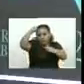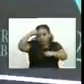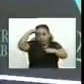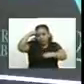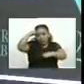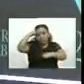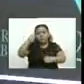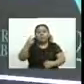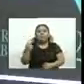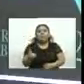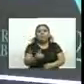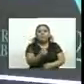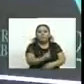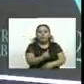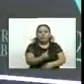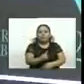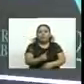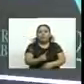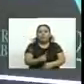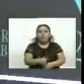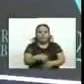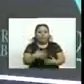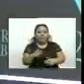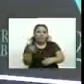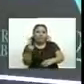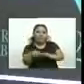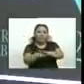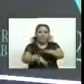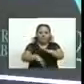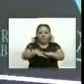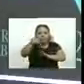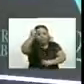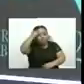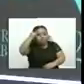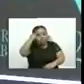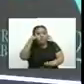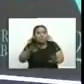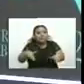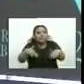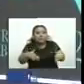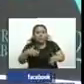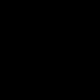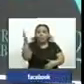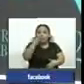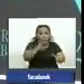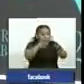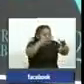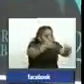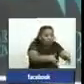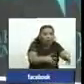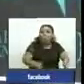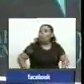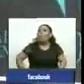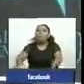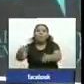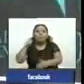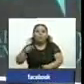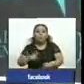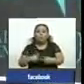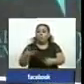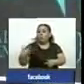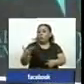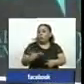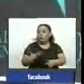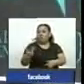educación básica para entender que la basura pertenece en los basureros, sino en las calles. Nosotros no somos